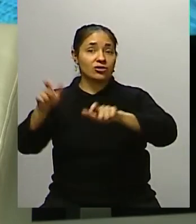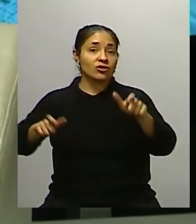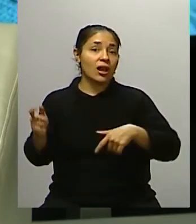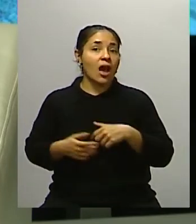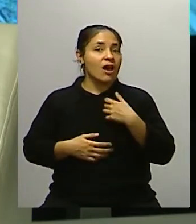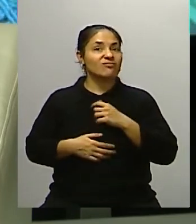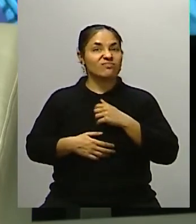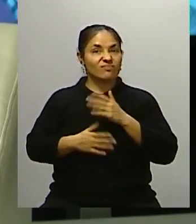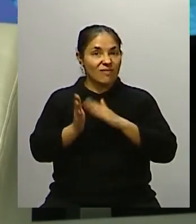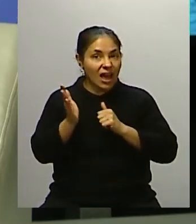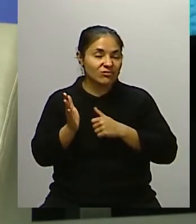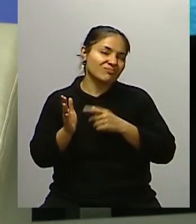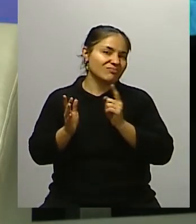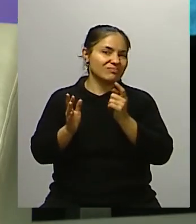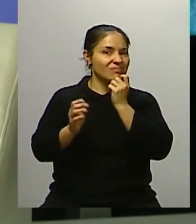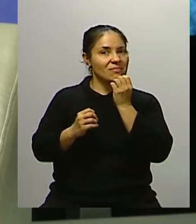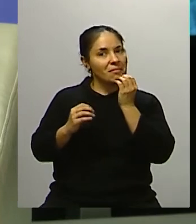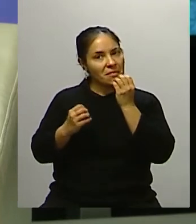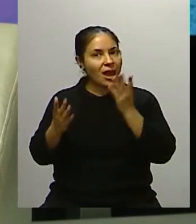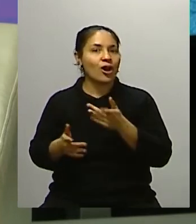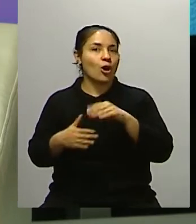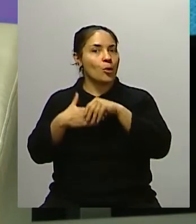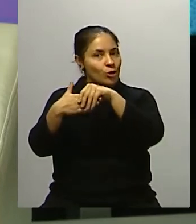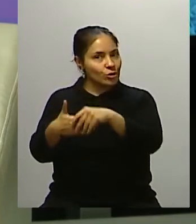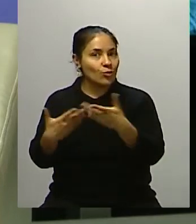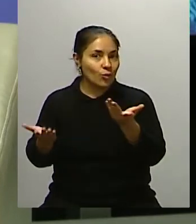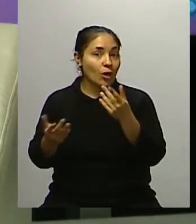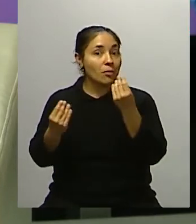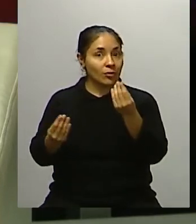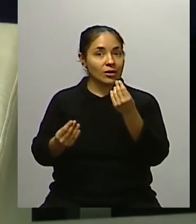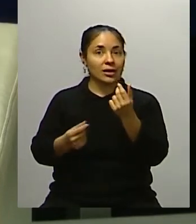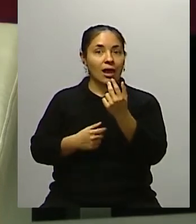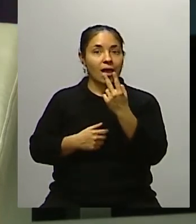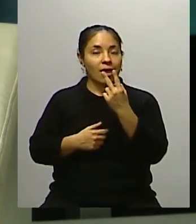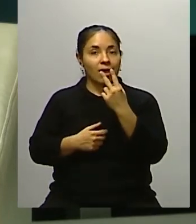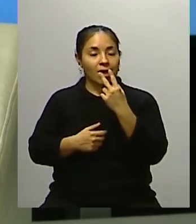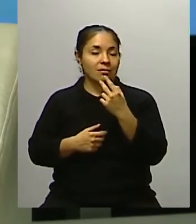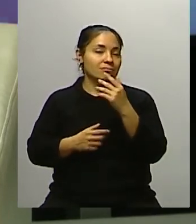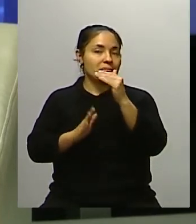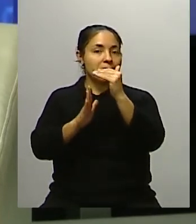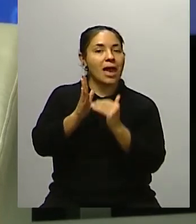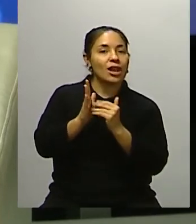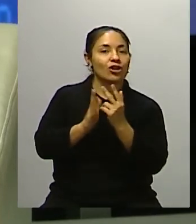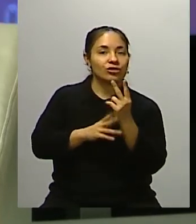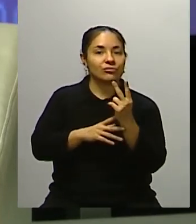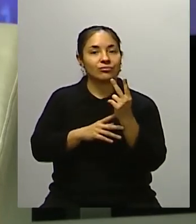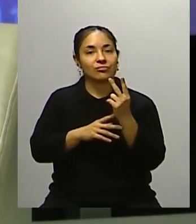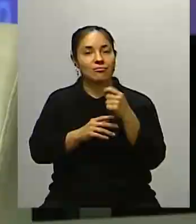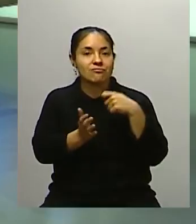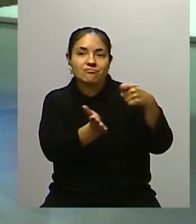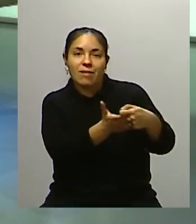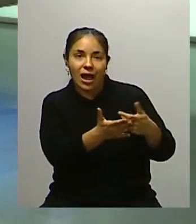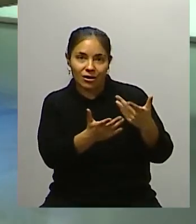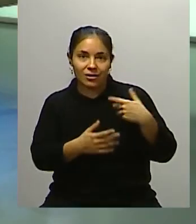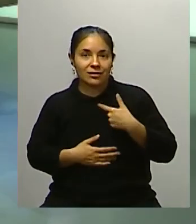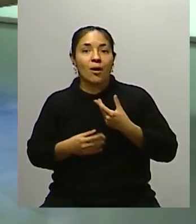mejor estar bajo el régimen de monotributo porque le descuentan menos en pos de vivo hoy y